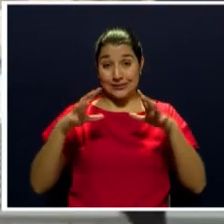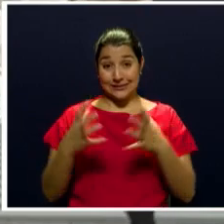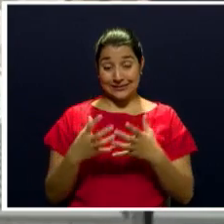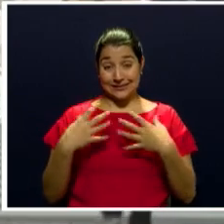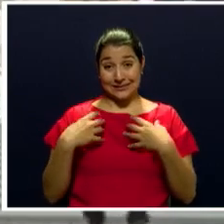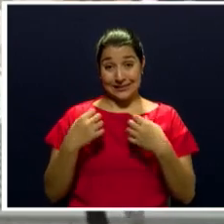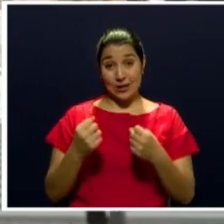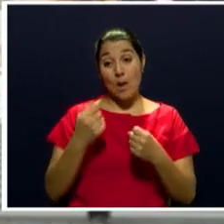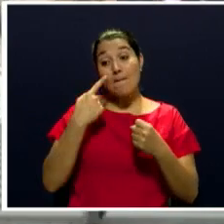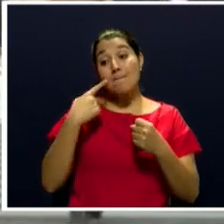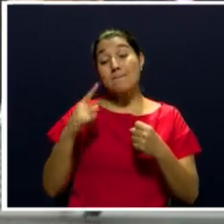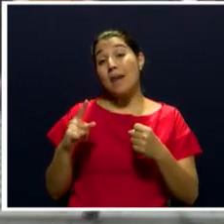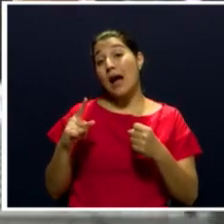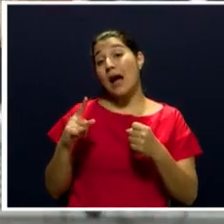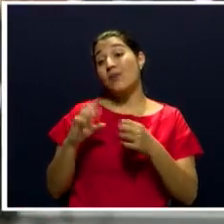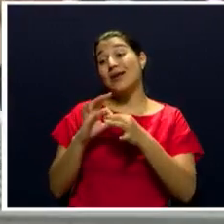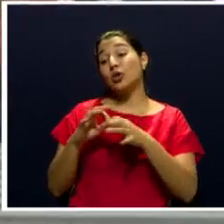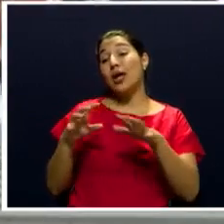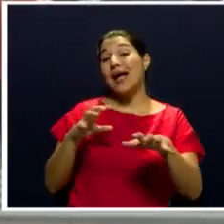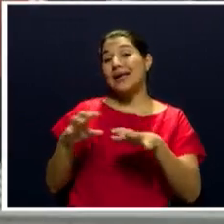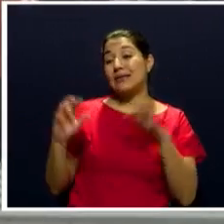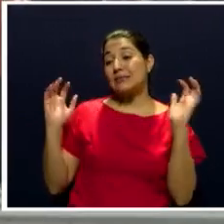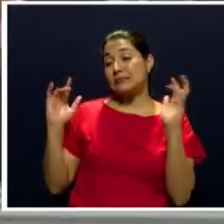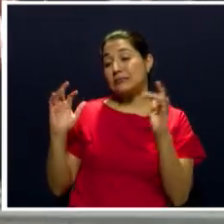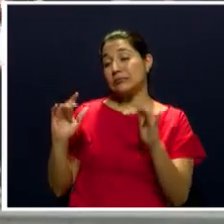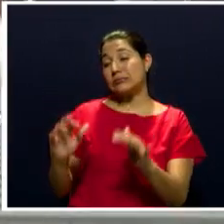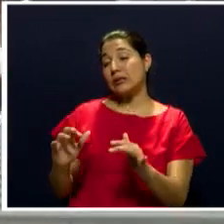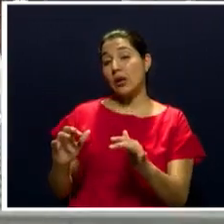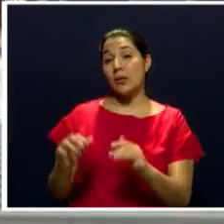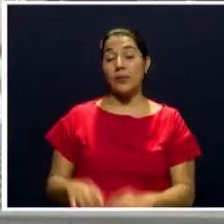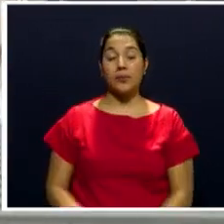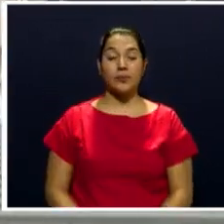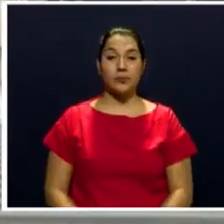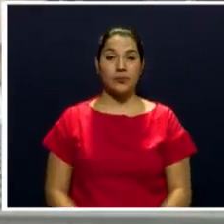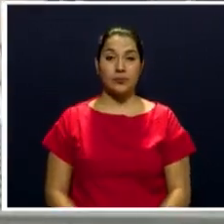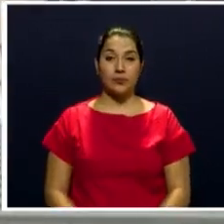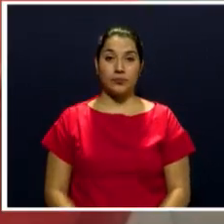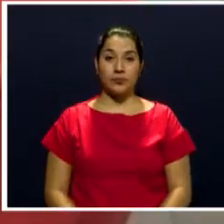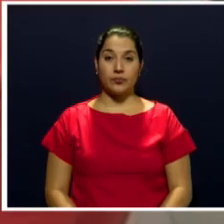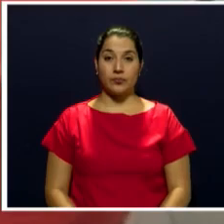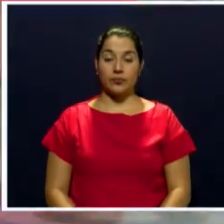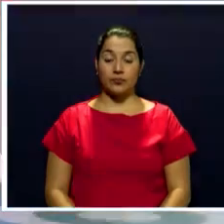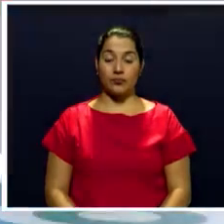para reuniones masivas en el contexto del brote actual de COVID-19.